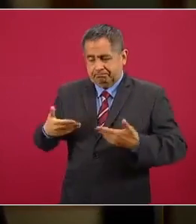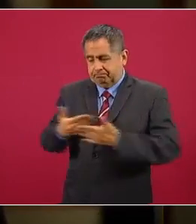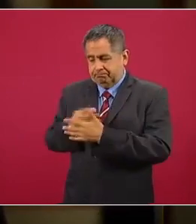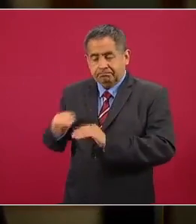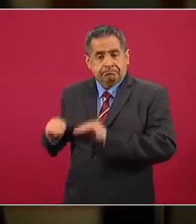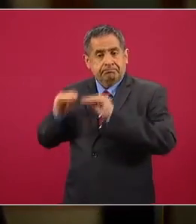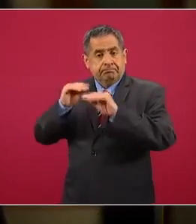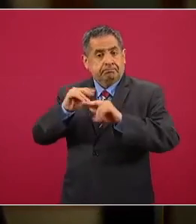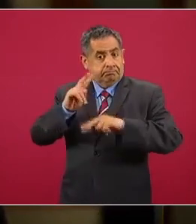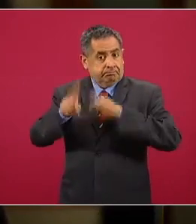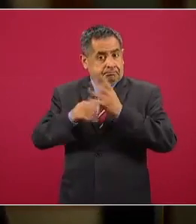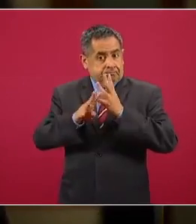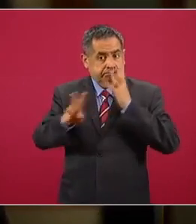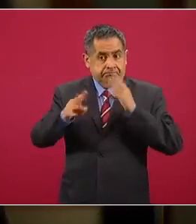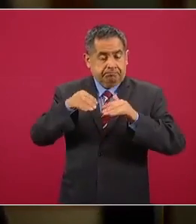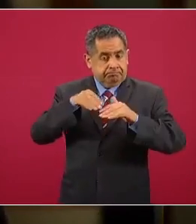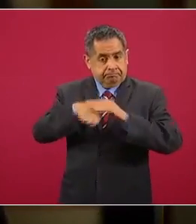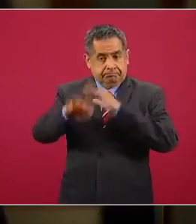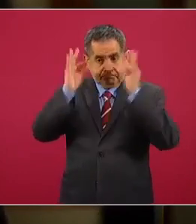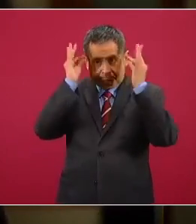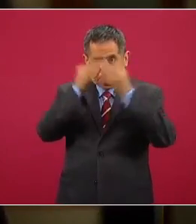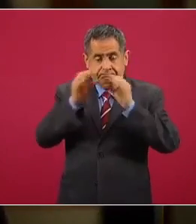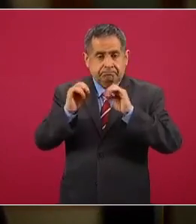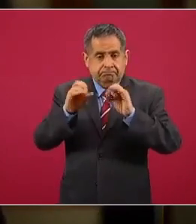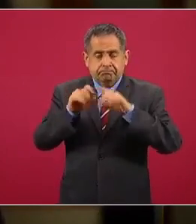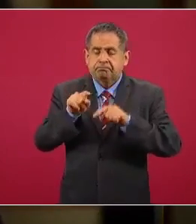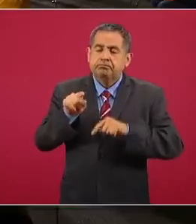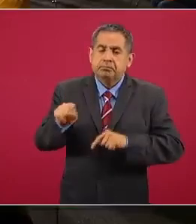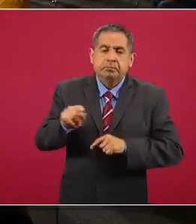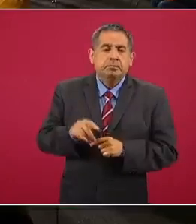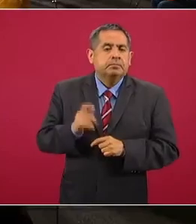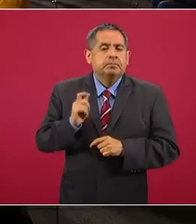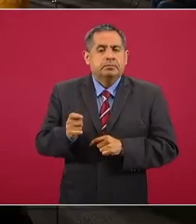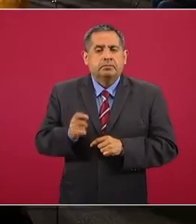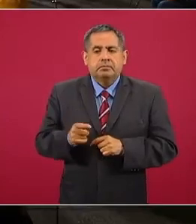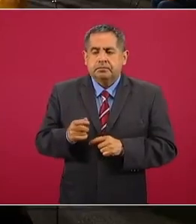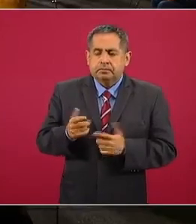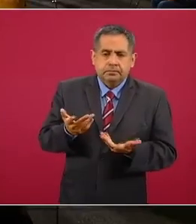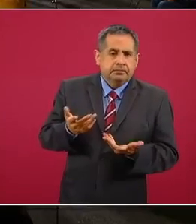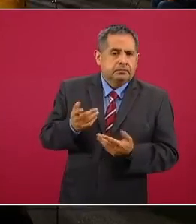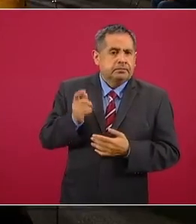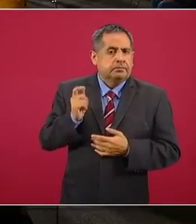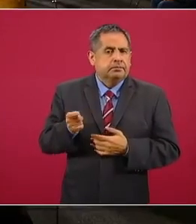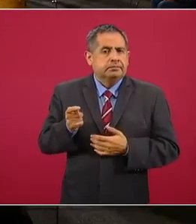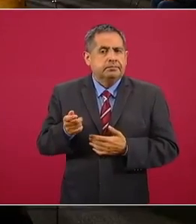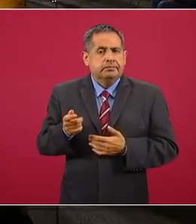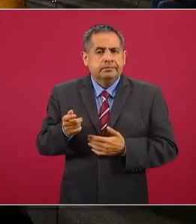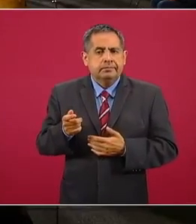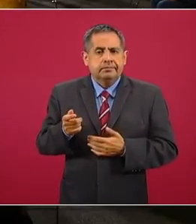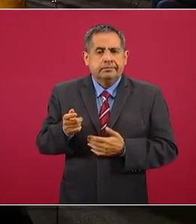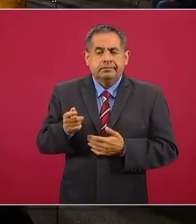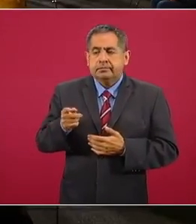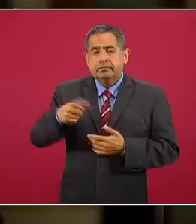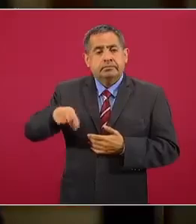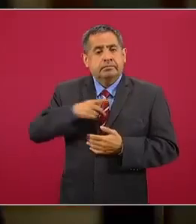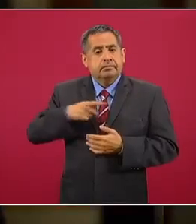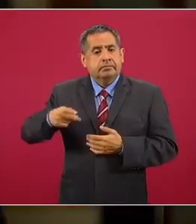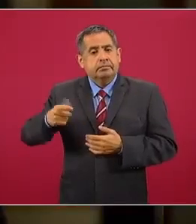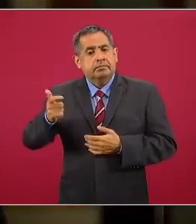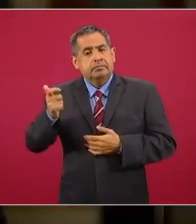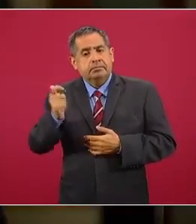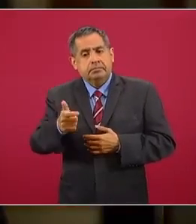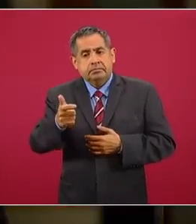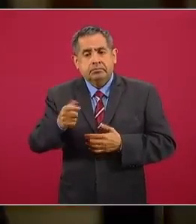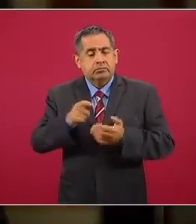cuando van al consulado es muy importante tener la oportunidad de poder pagar